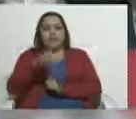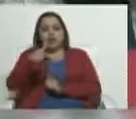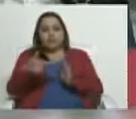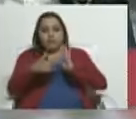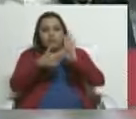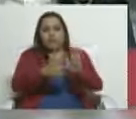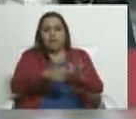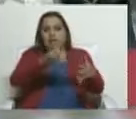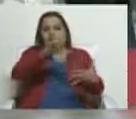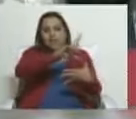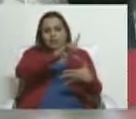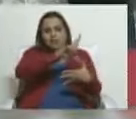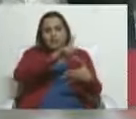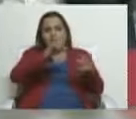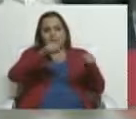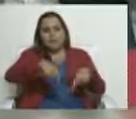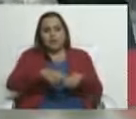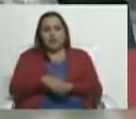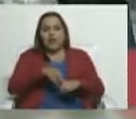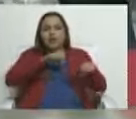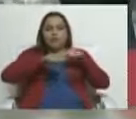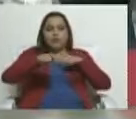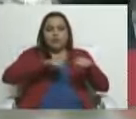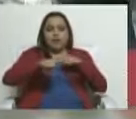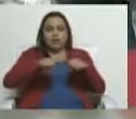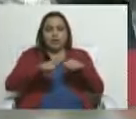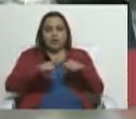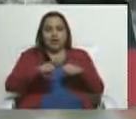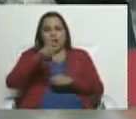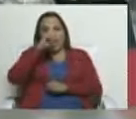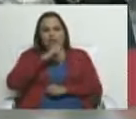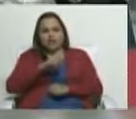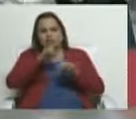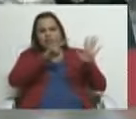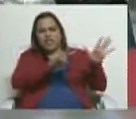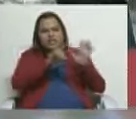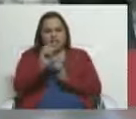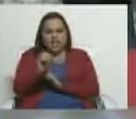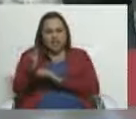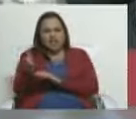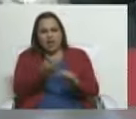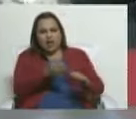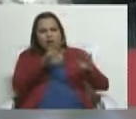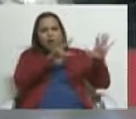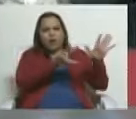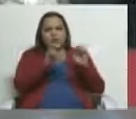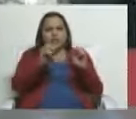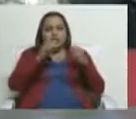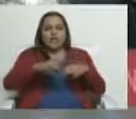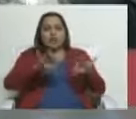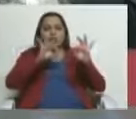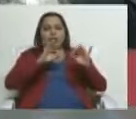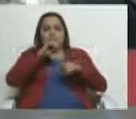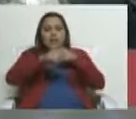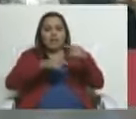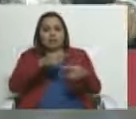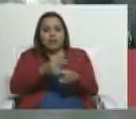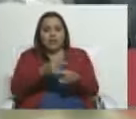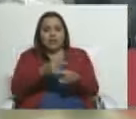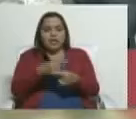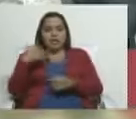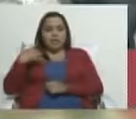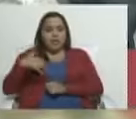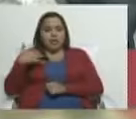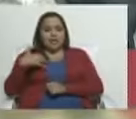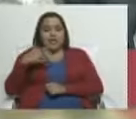en América Latina, ¿no? Los movimientos que en la década del 70, en la década de los 80, sobre todo después del Estado Novo en Brasil,